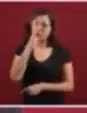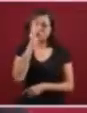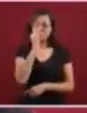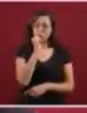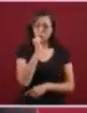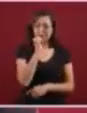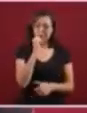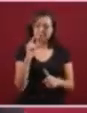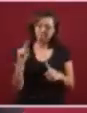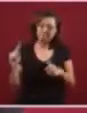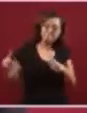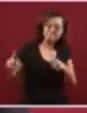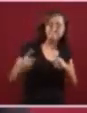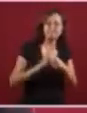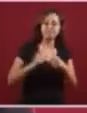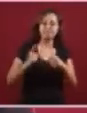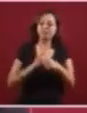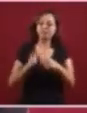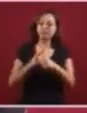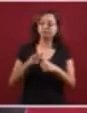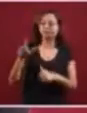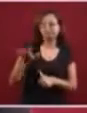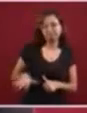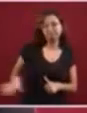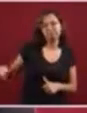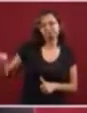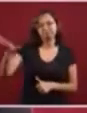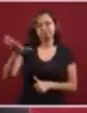los intereses de grupos